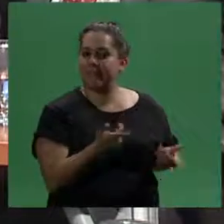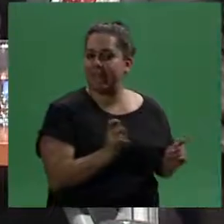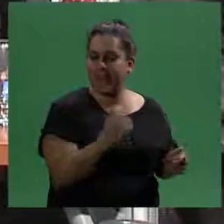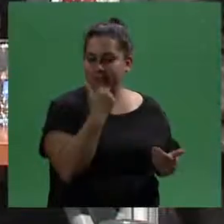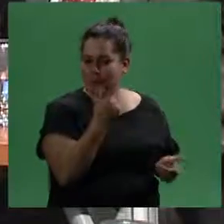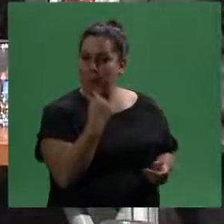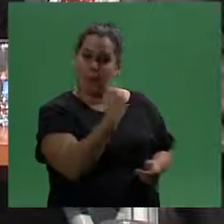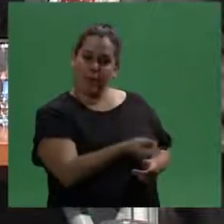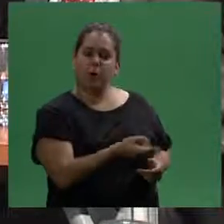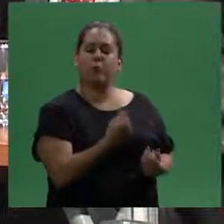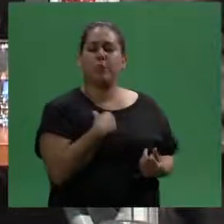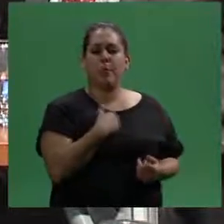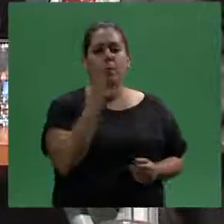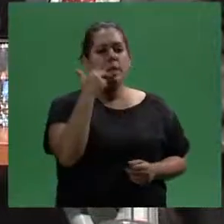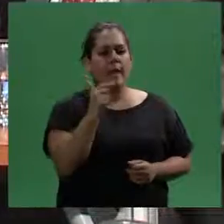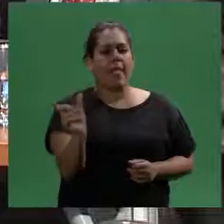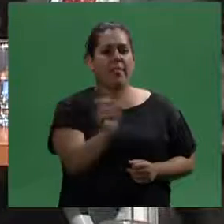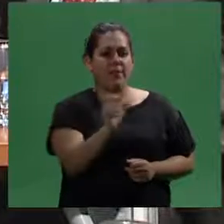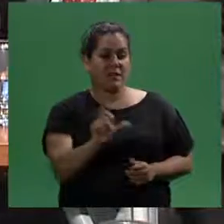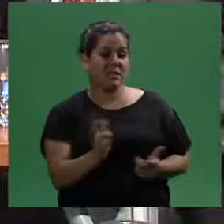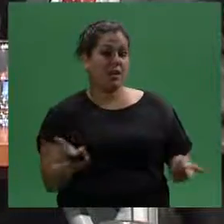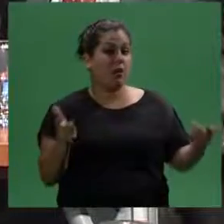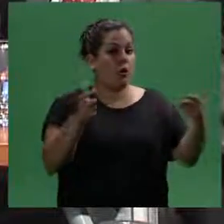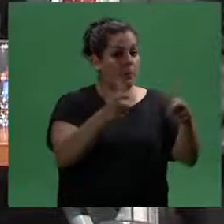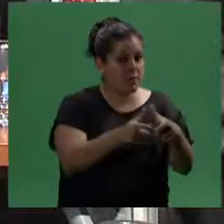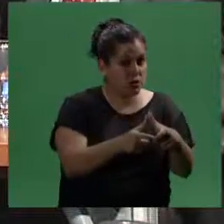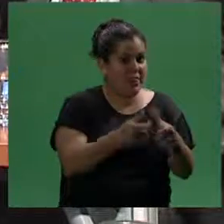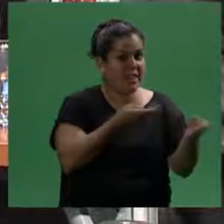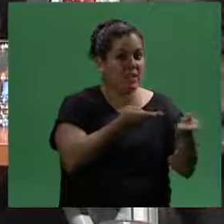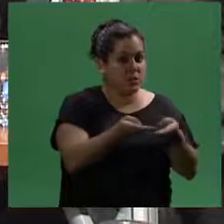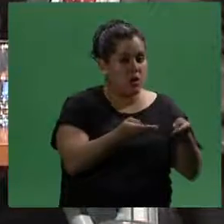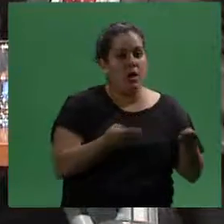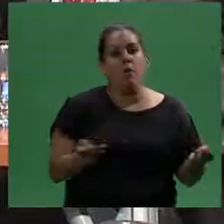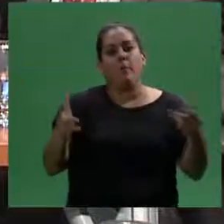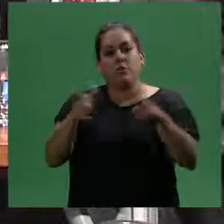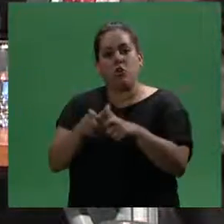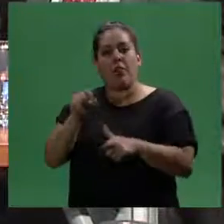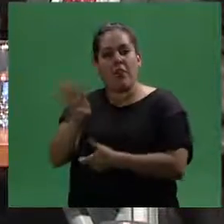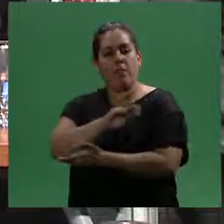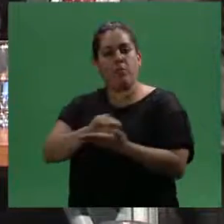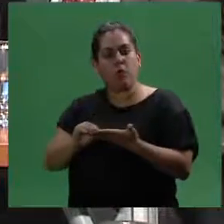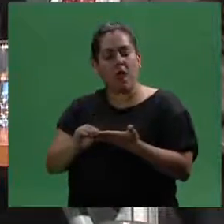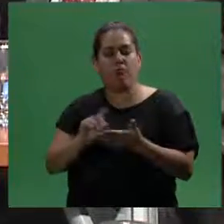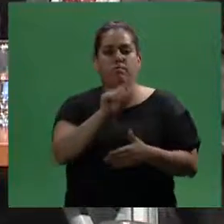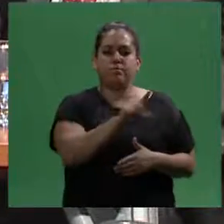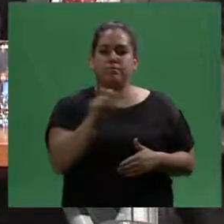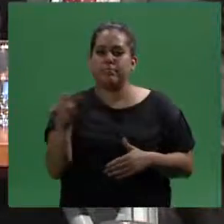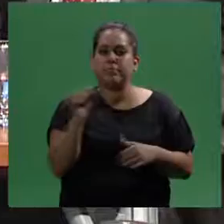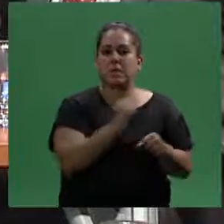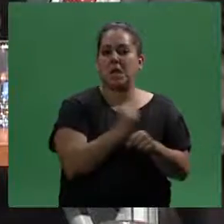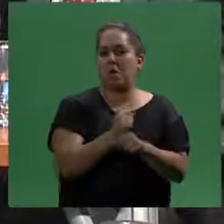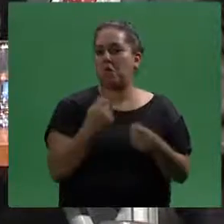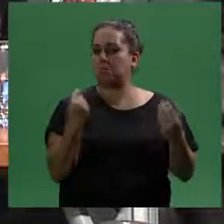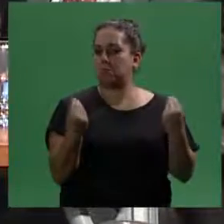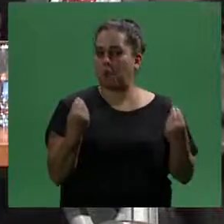responderme, bueno, destacar la diferencia entre comisiones de asesores y de diputados y cómo se trabaja en cada una, porque